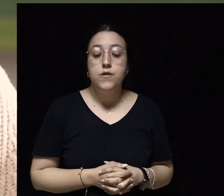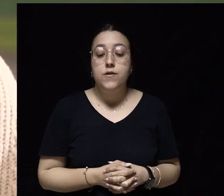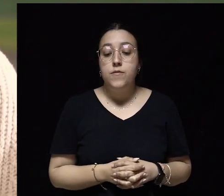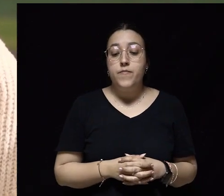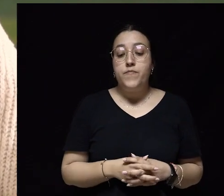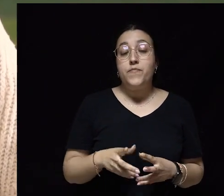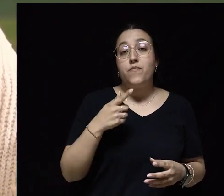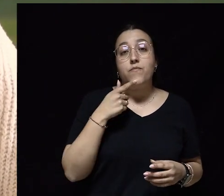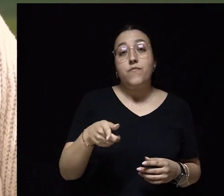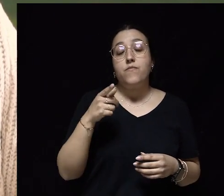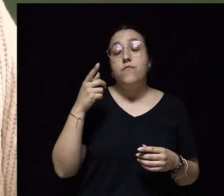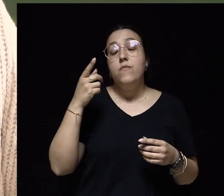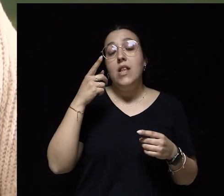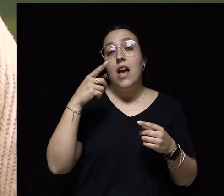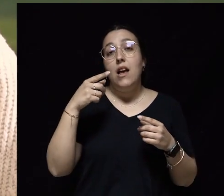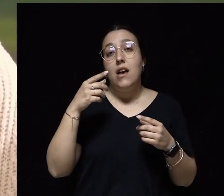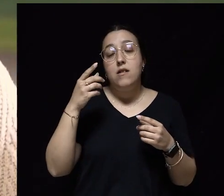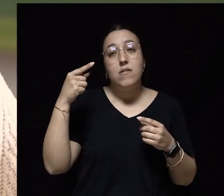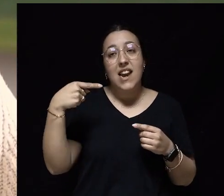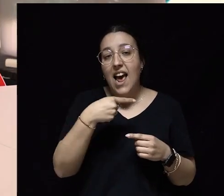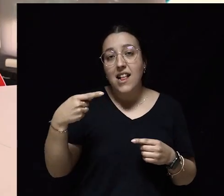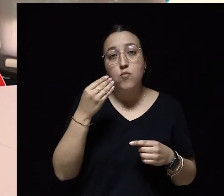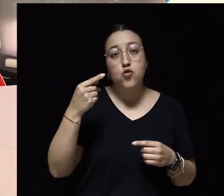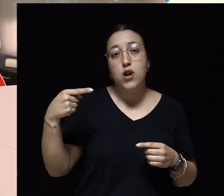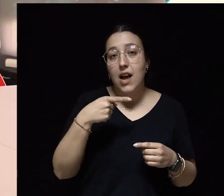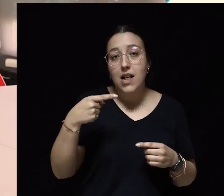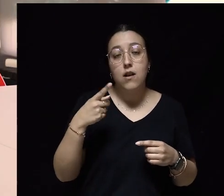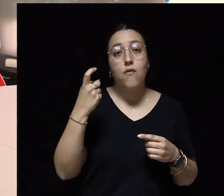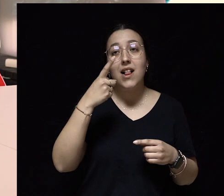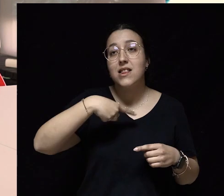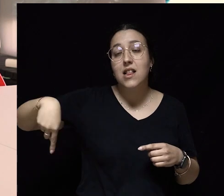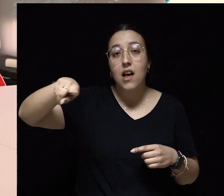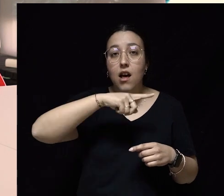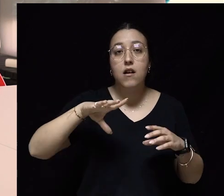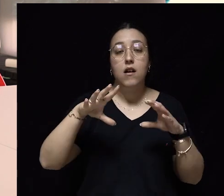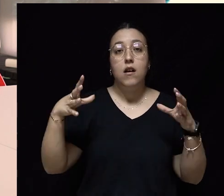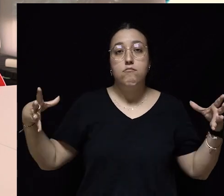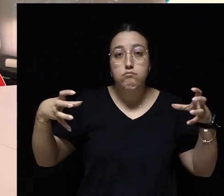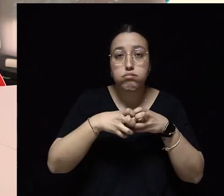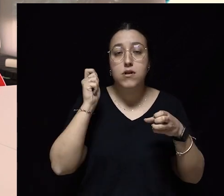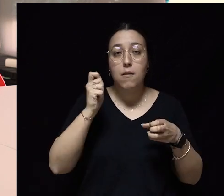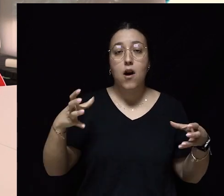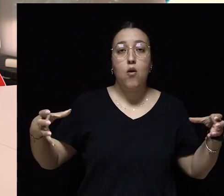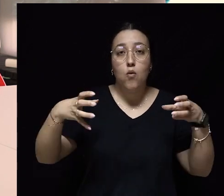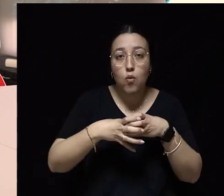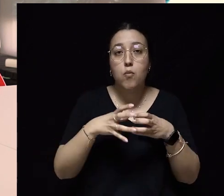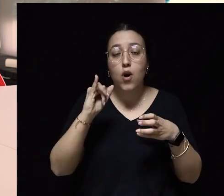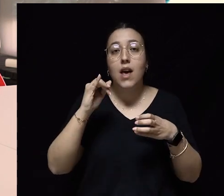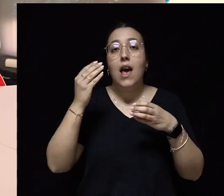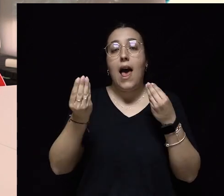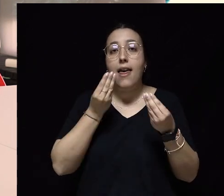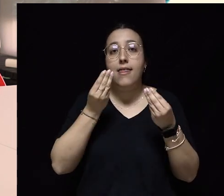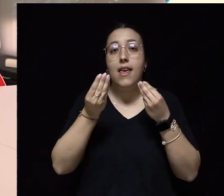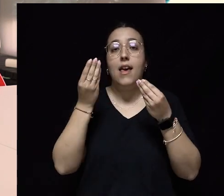un aspecto muy negativo el cual tenemos que empezar a tomarnos en serio y trabajar de manera eficiente. Si atendemos a la